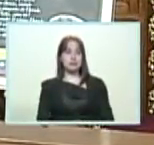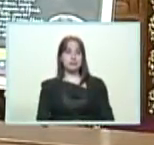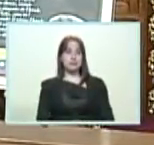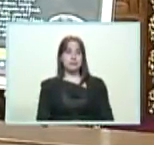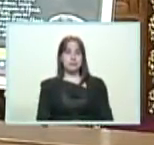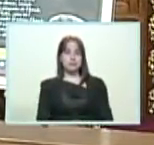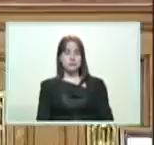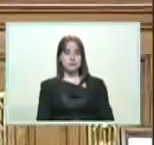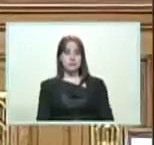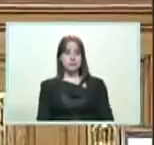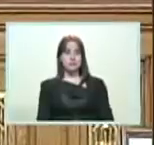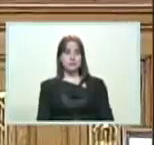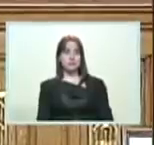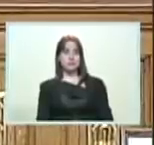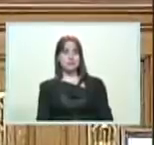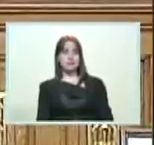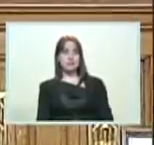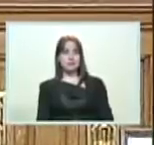Y el rancho ardiendo.